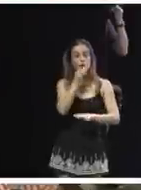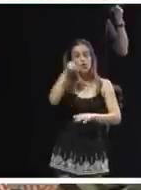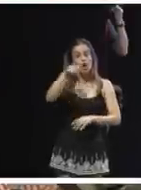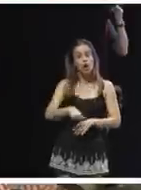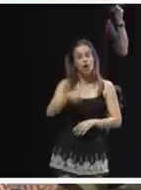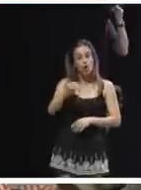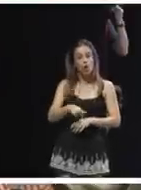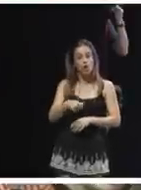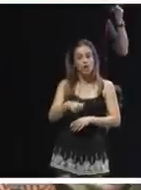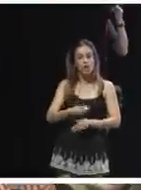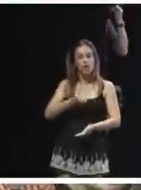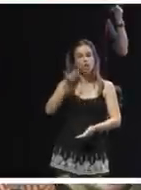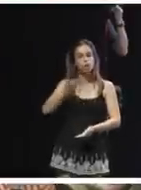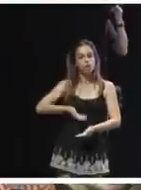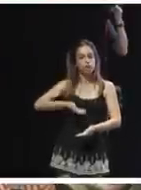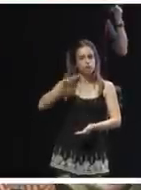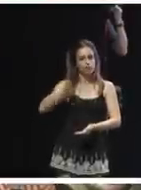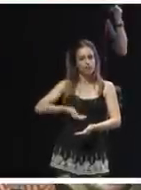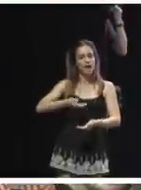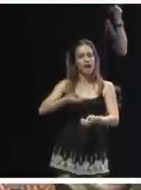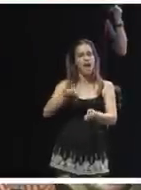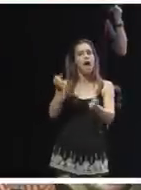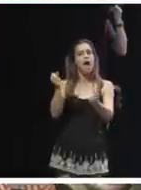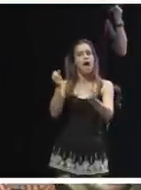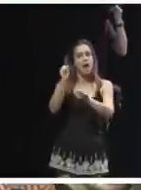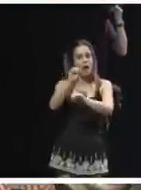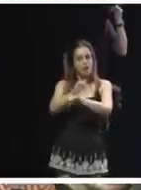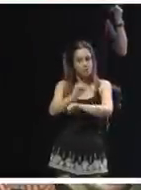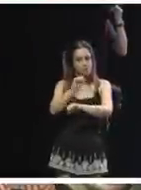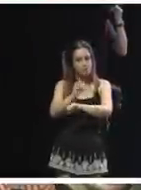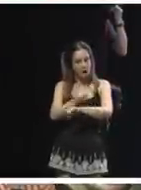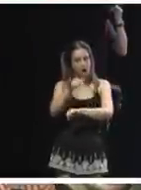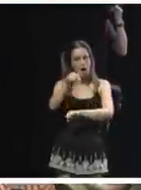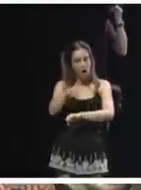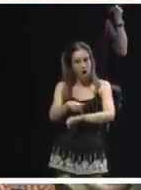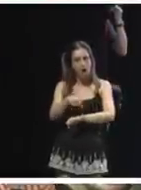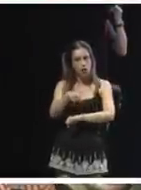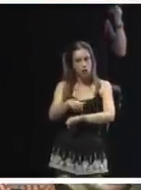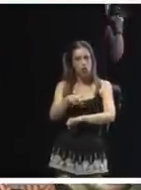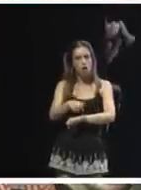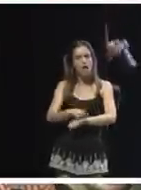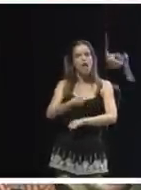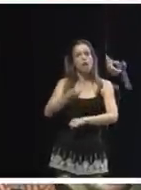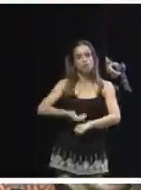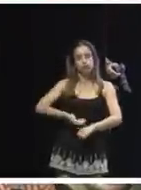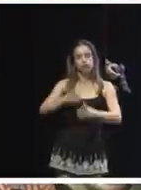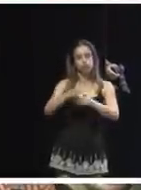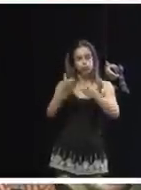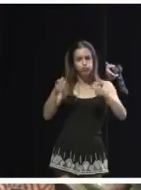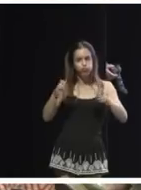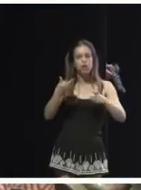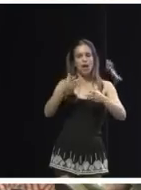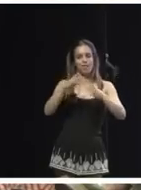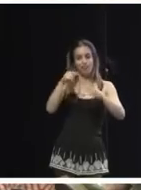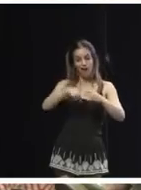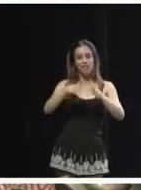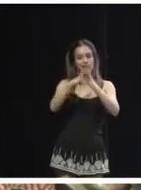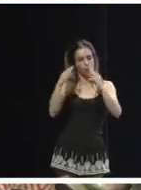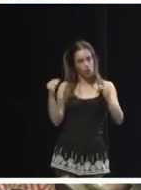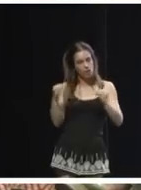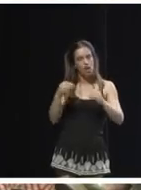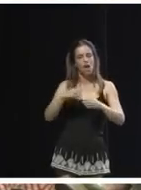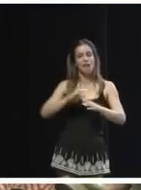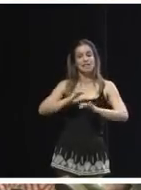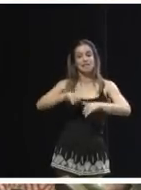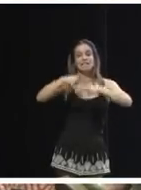el peso del paro es muy grande en vuestra tierra. Y os digo que salgáis el día 23 de julio para